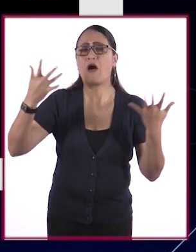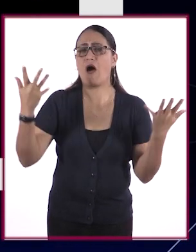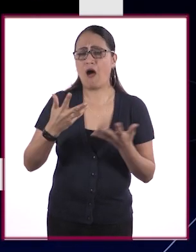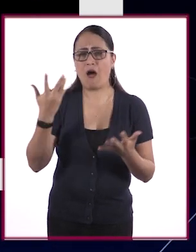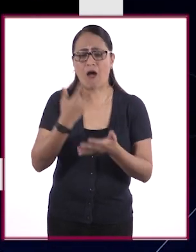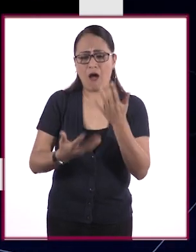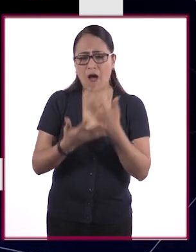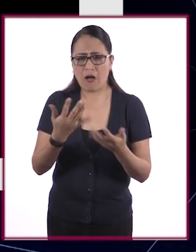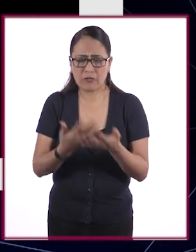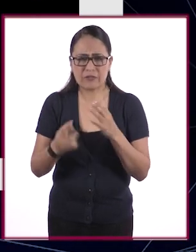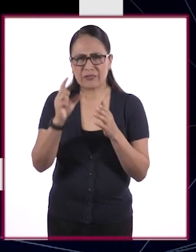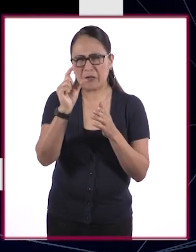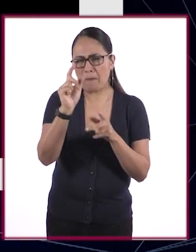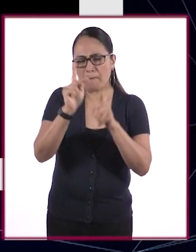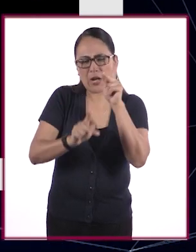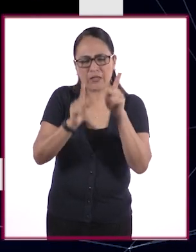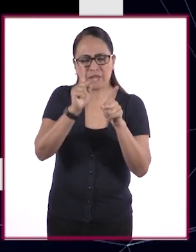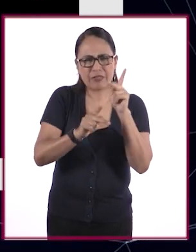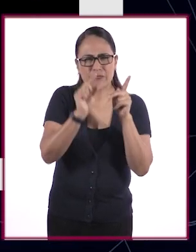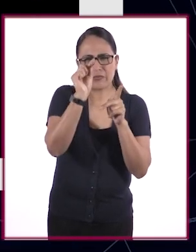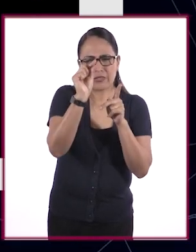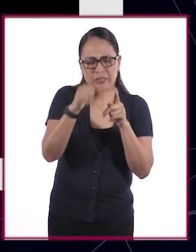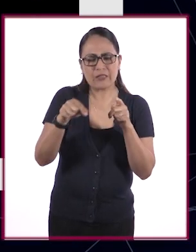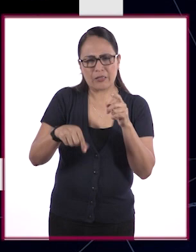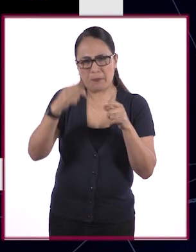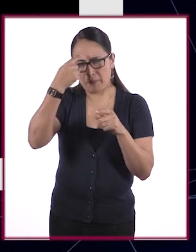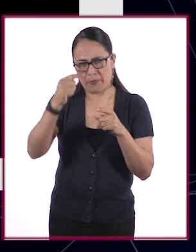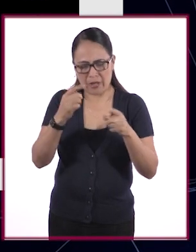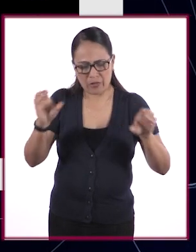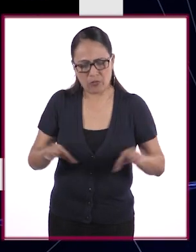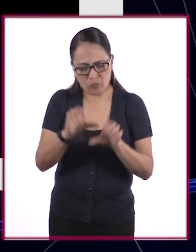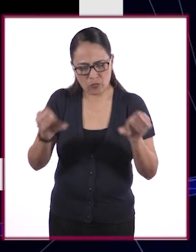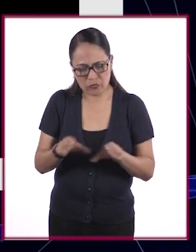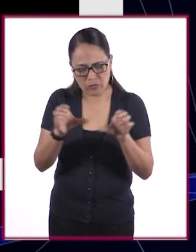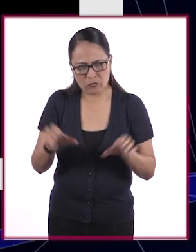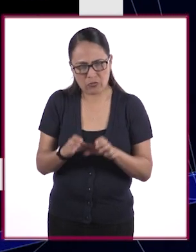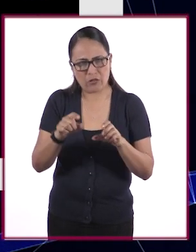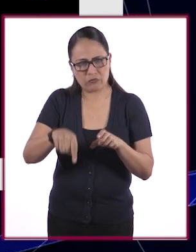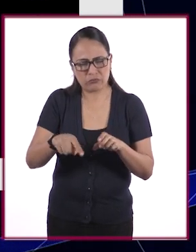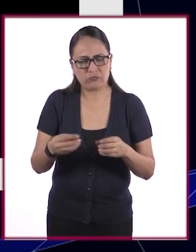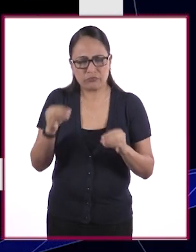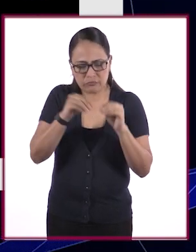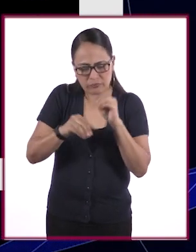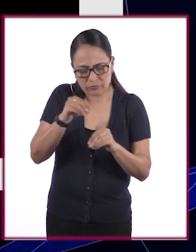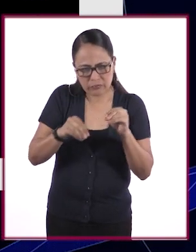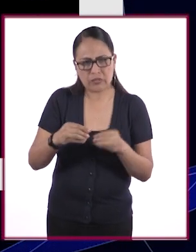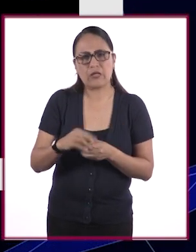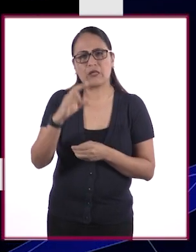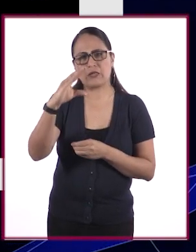un país manufacturero de componentes electrónicas. Muchos de